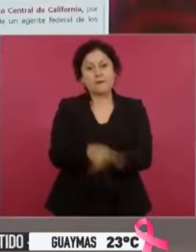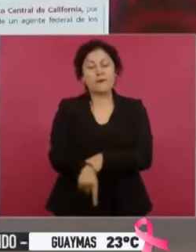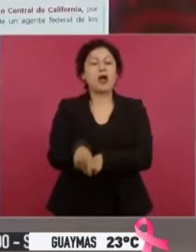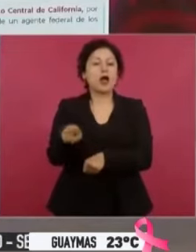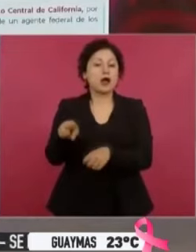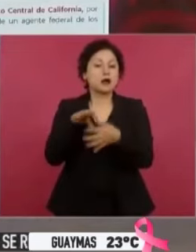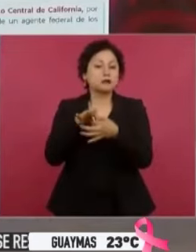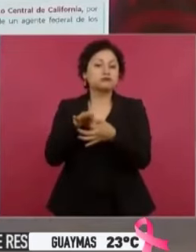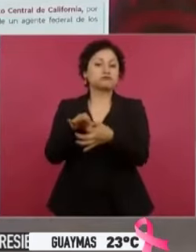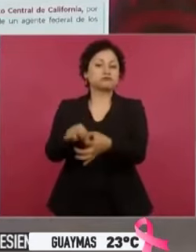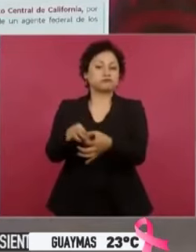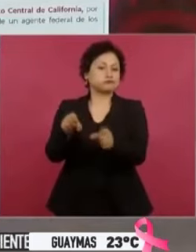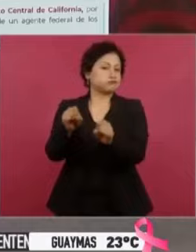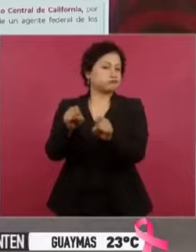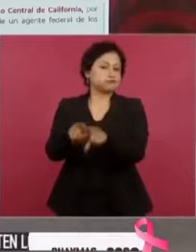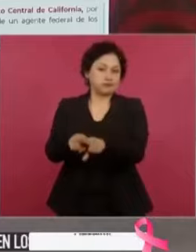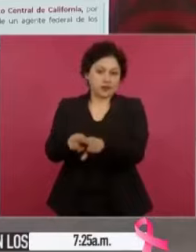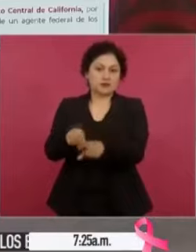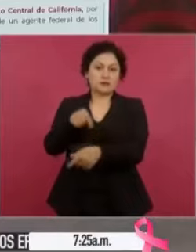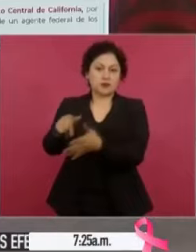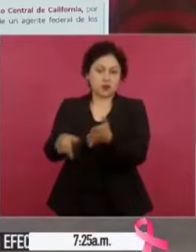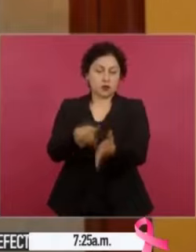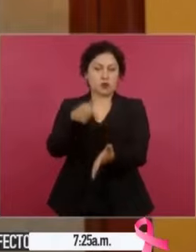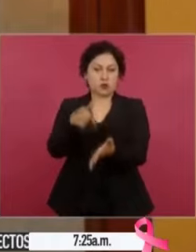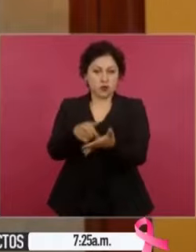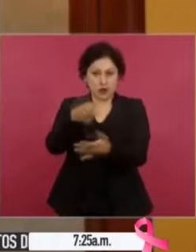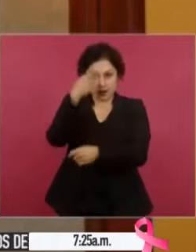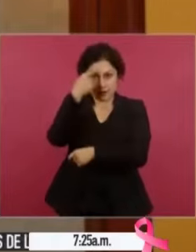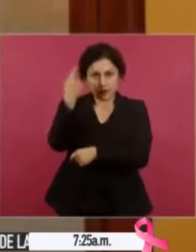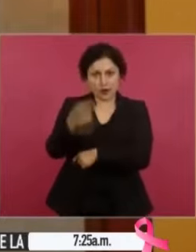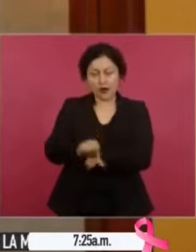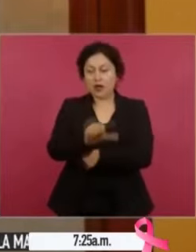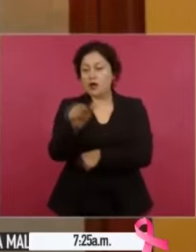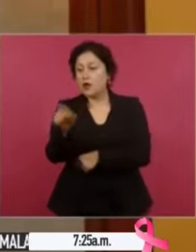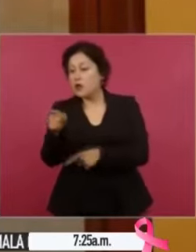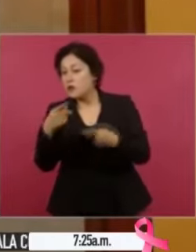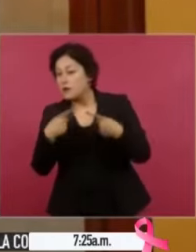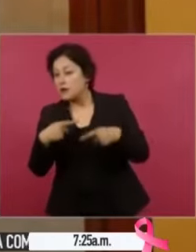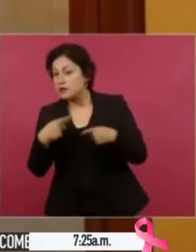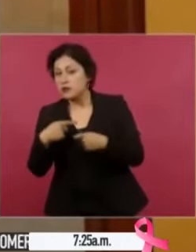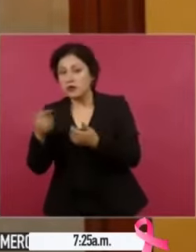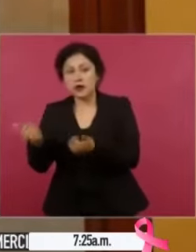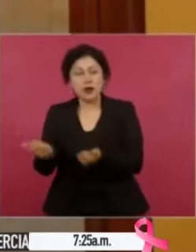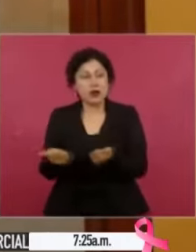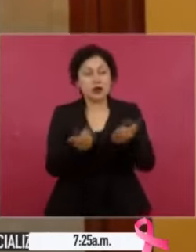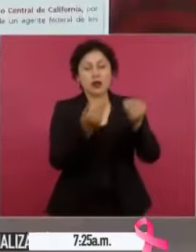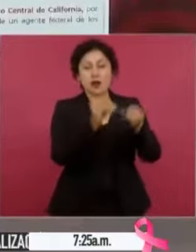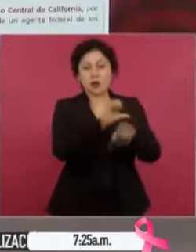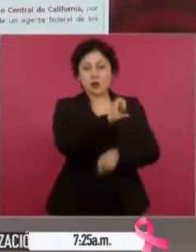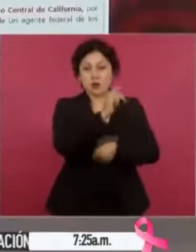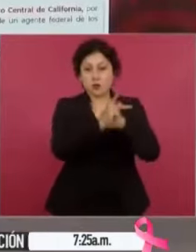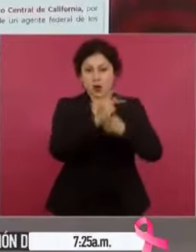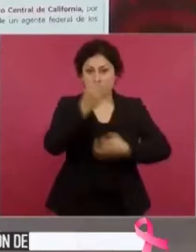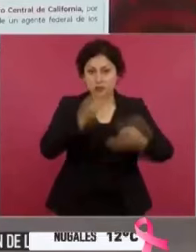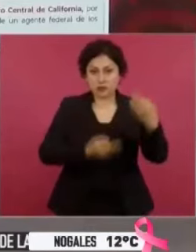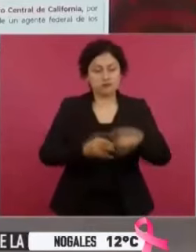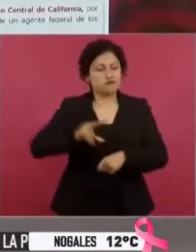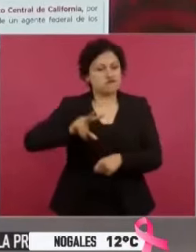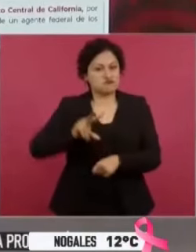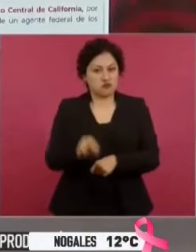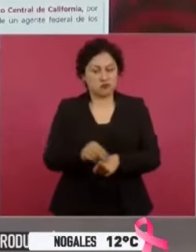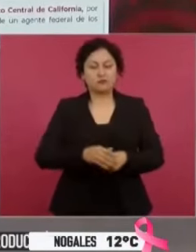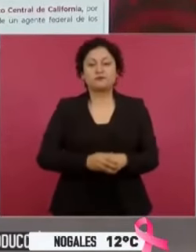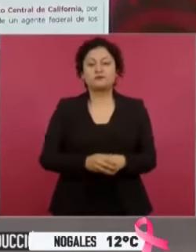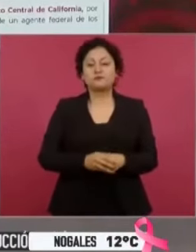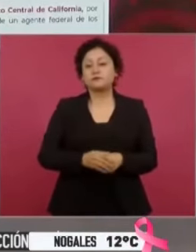actualmente guardan y se suspenda todo acto tendiente a extraditar al quejoso del territorio nacional. Rafael N. es requerido